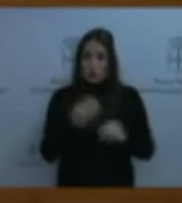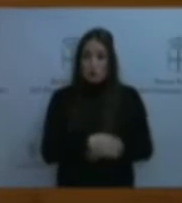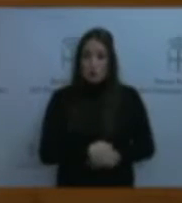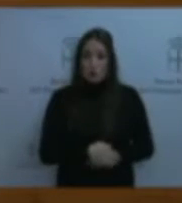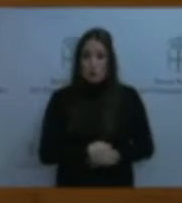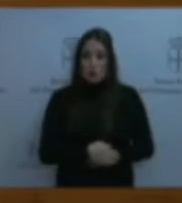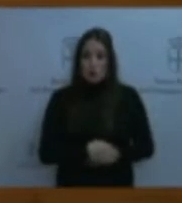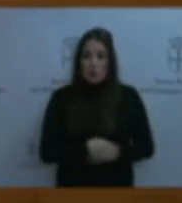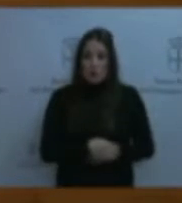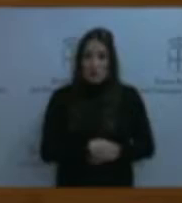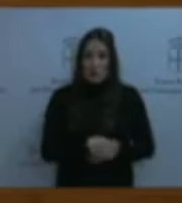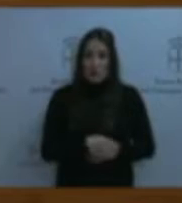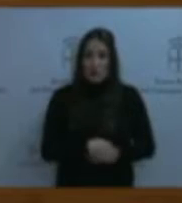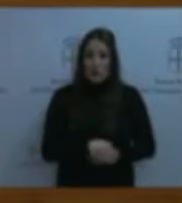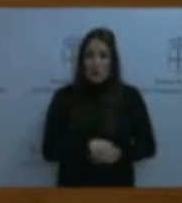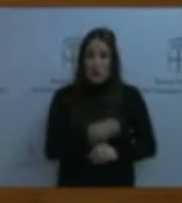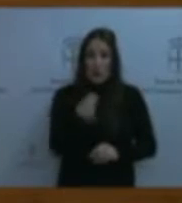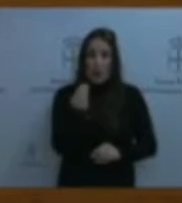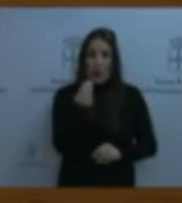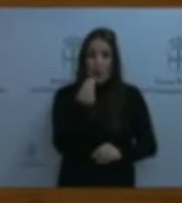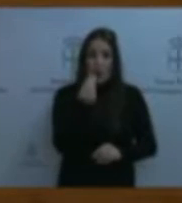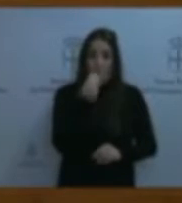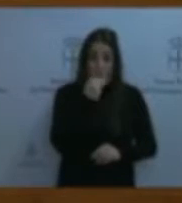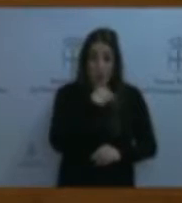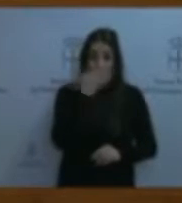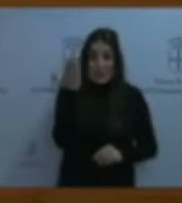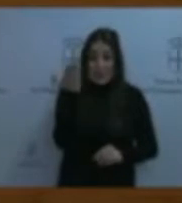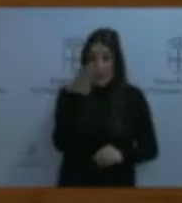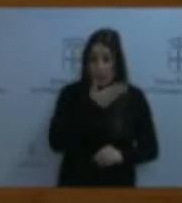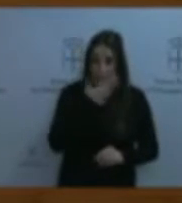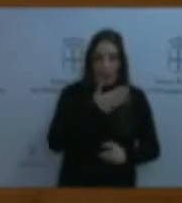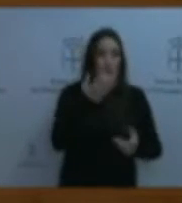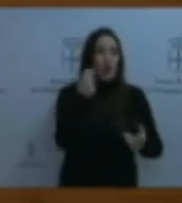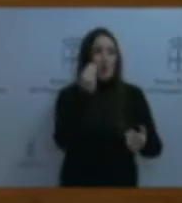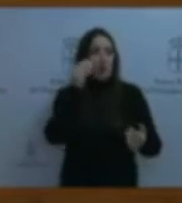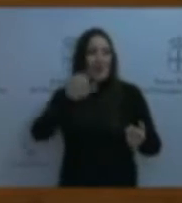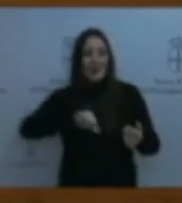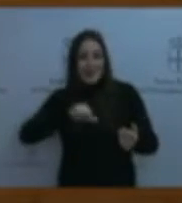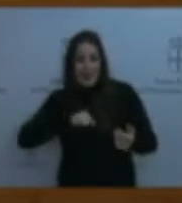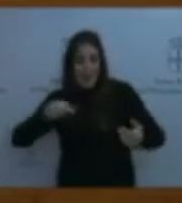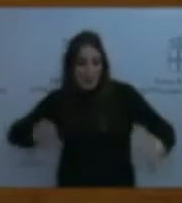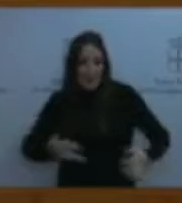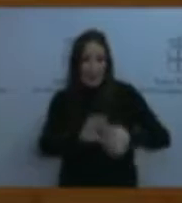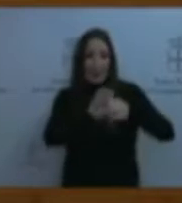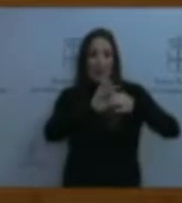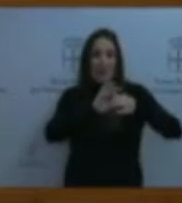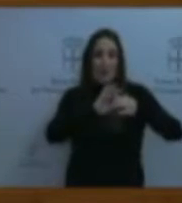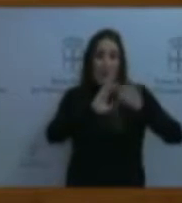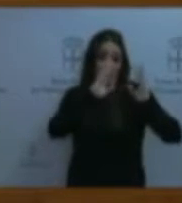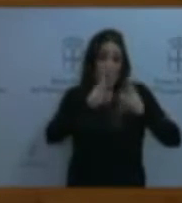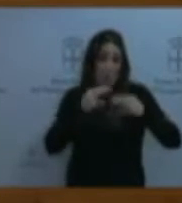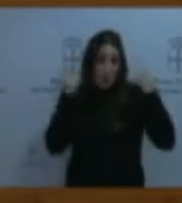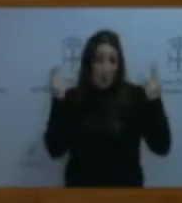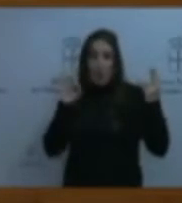de la Administración, los comedores de colegios, de residencias, los comedores